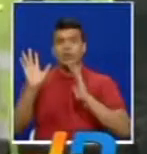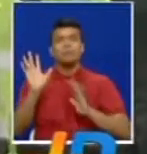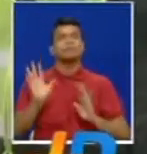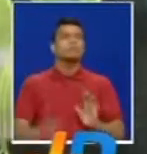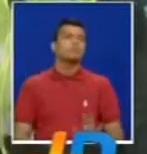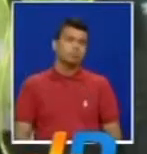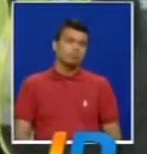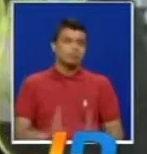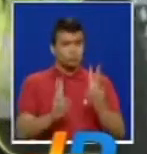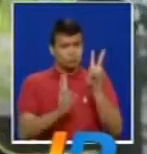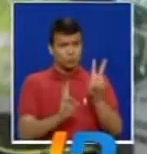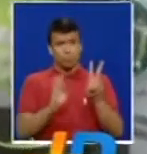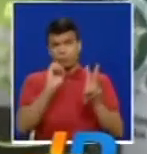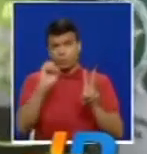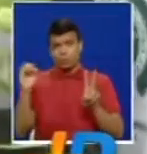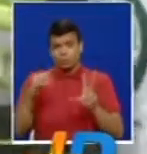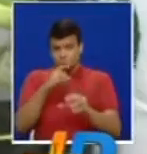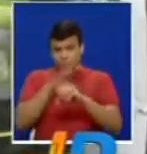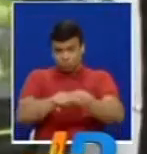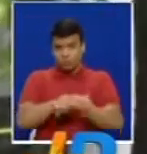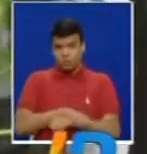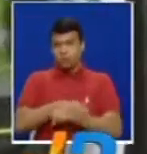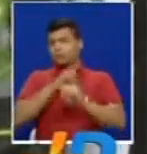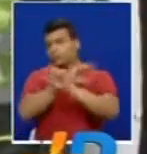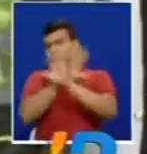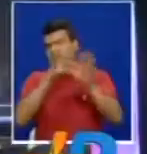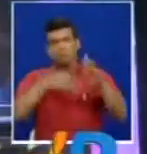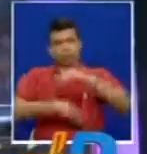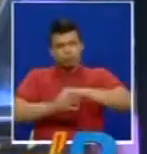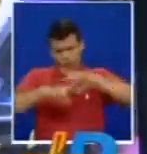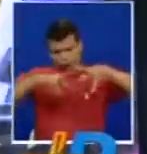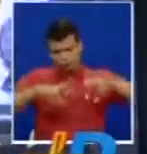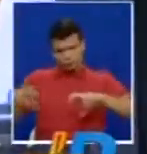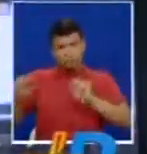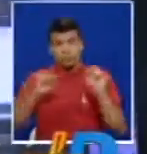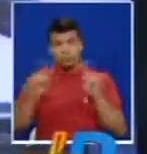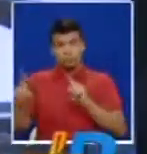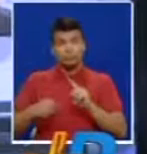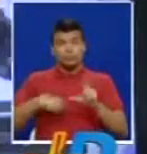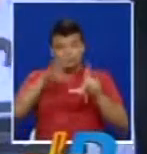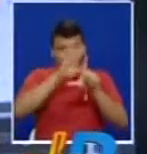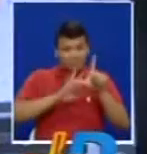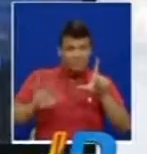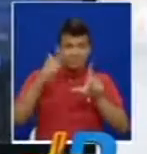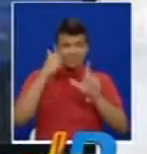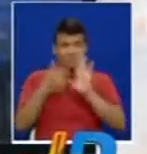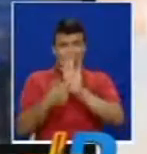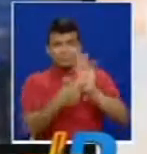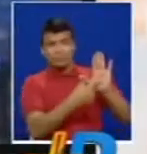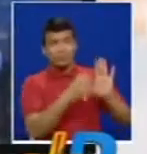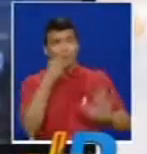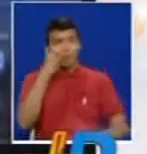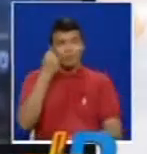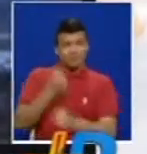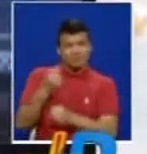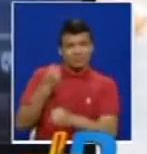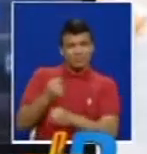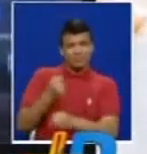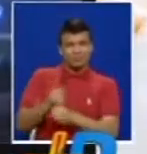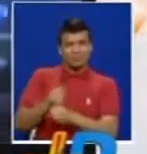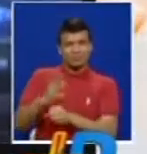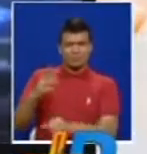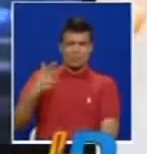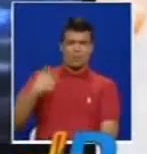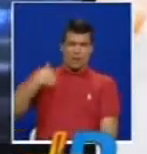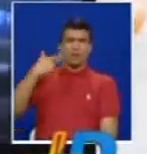pero con esta captura nos da mucha claridad para seguir la investigación. En el hecho, uno de los funcionarios fue herido en el hombro con un disparo de arma de fuego,